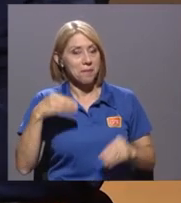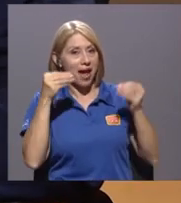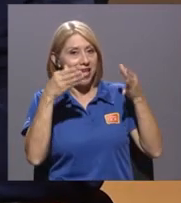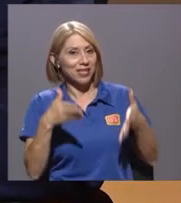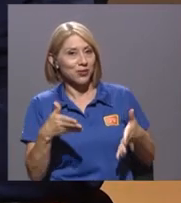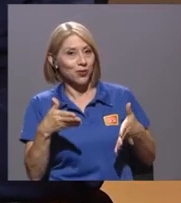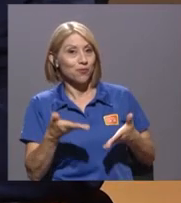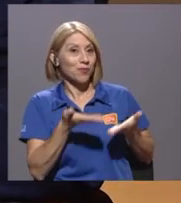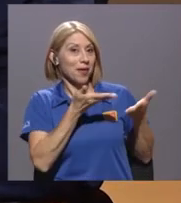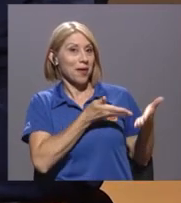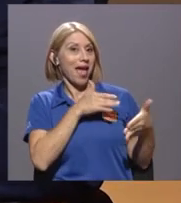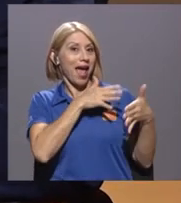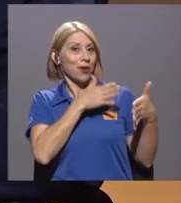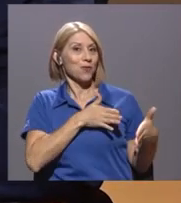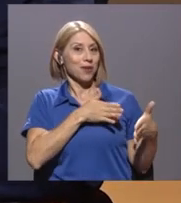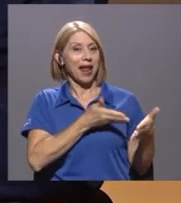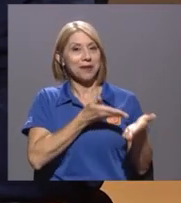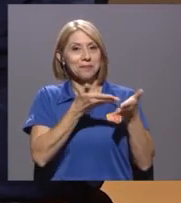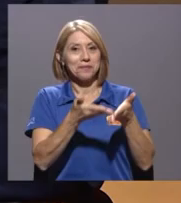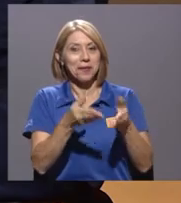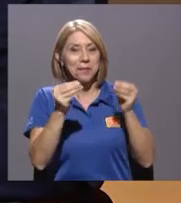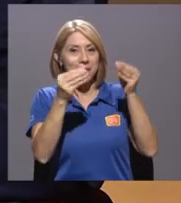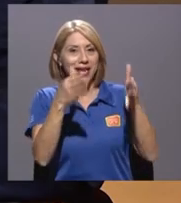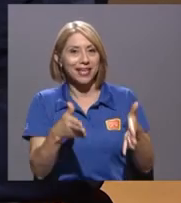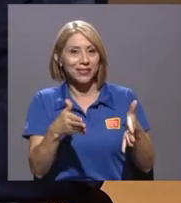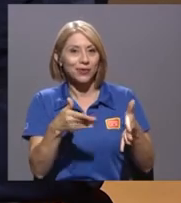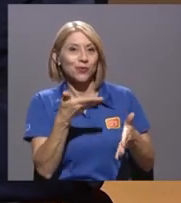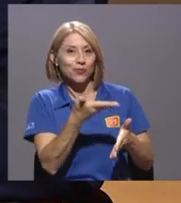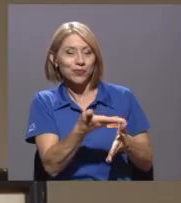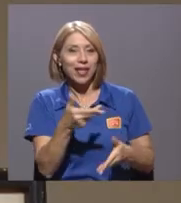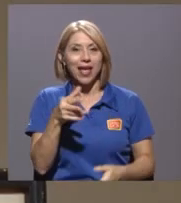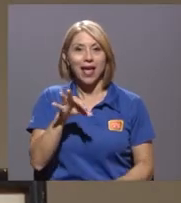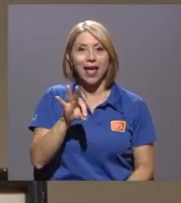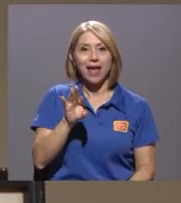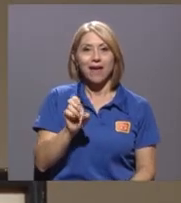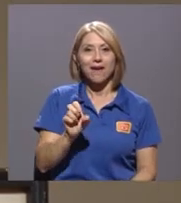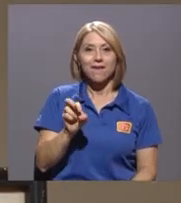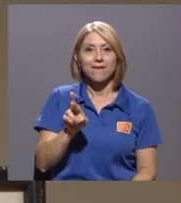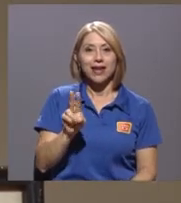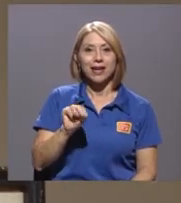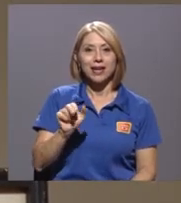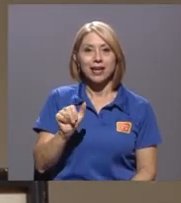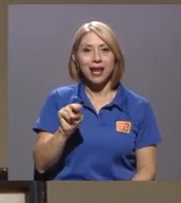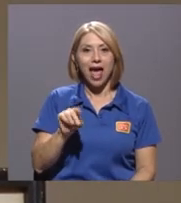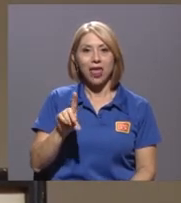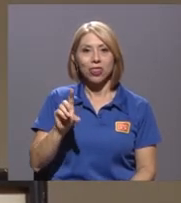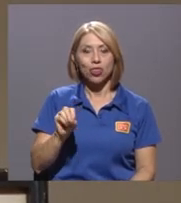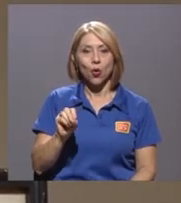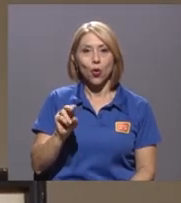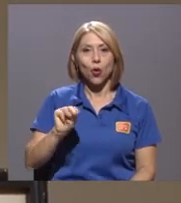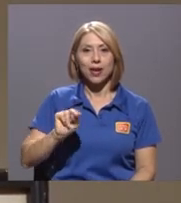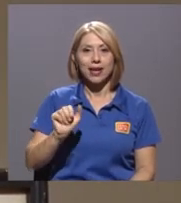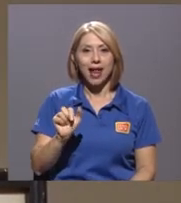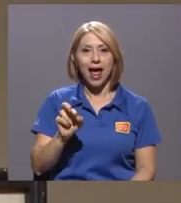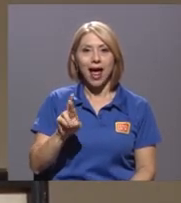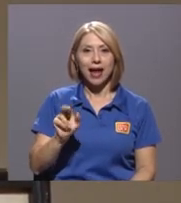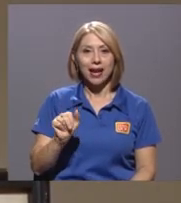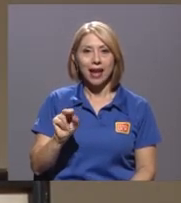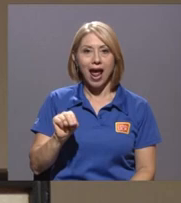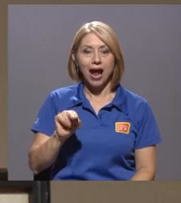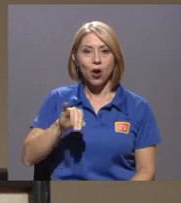mi maestro fernando naranjo quien además de un montón de otras cosas